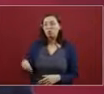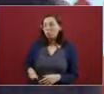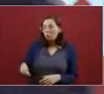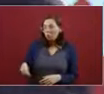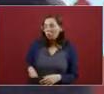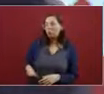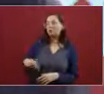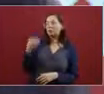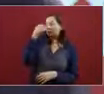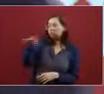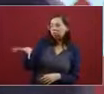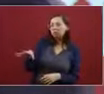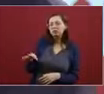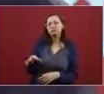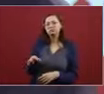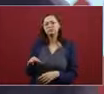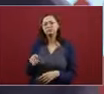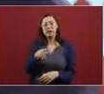sostenemos lo opuesto.